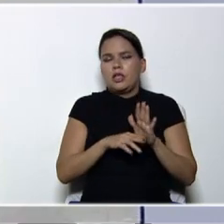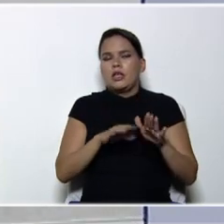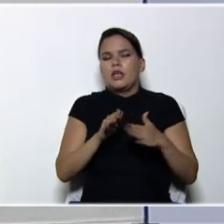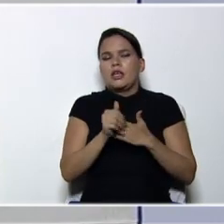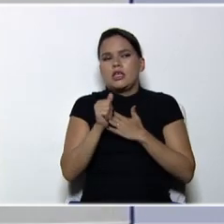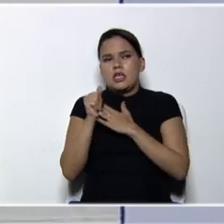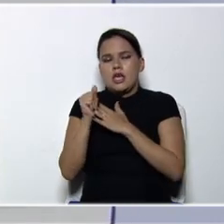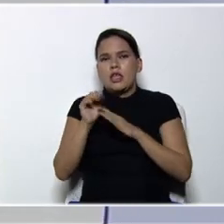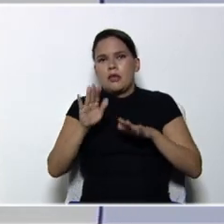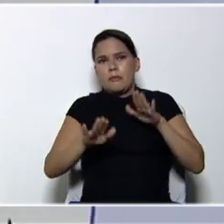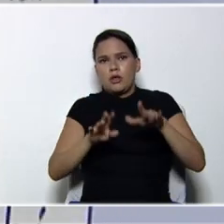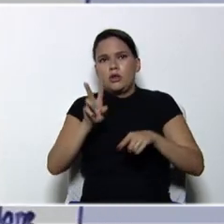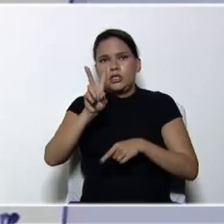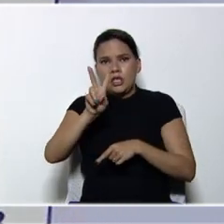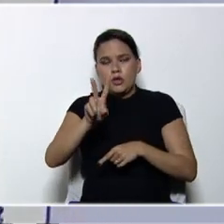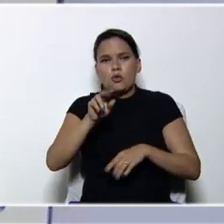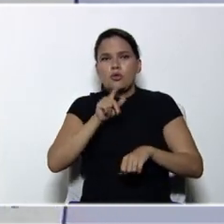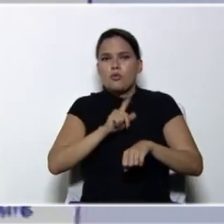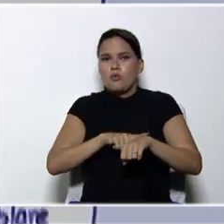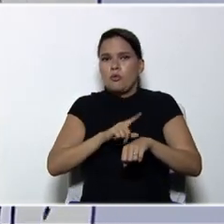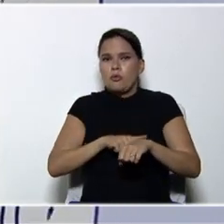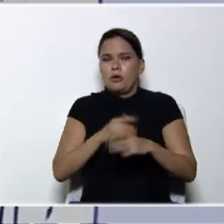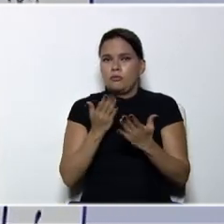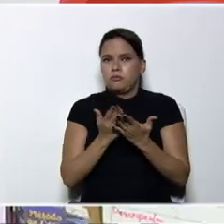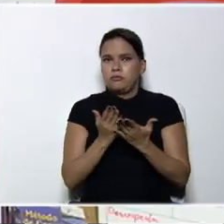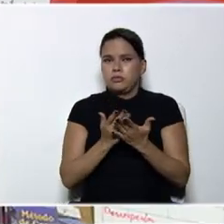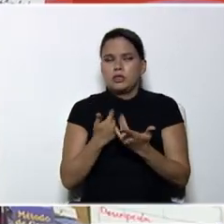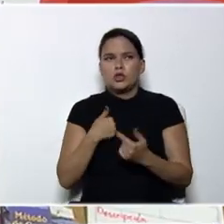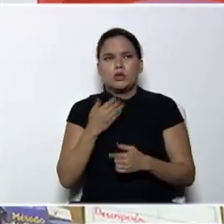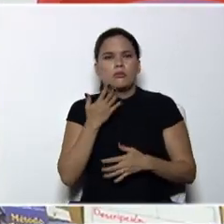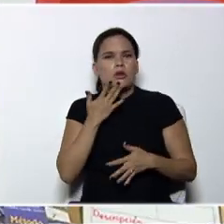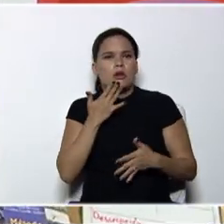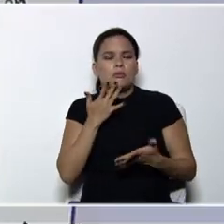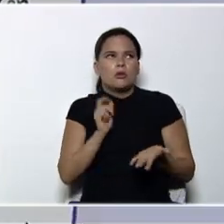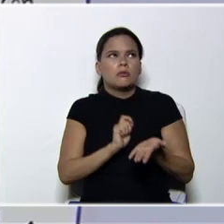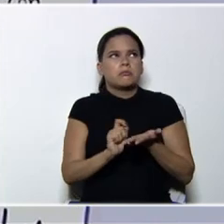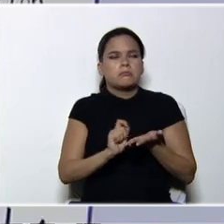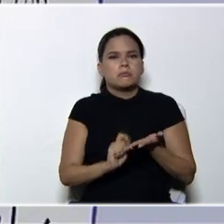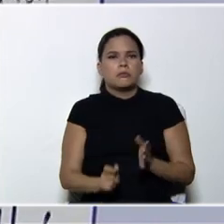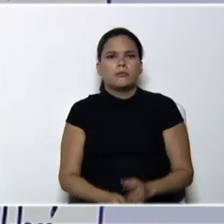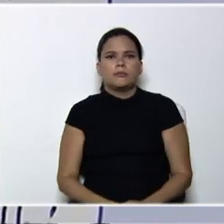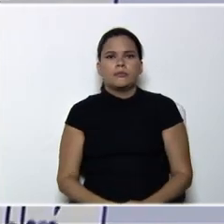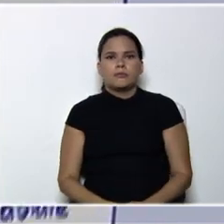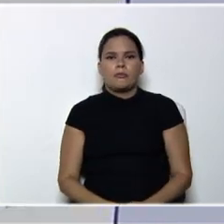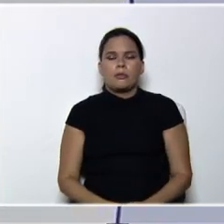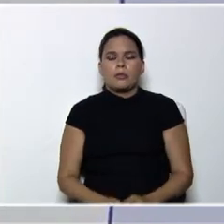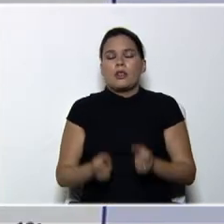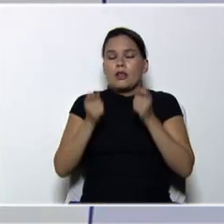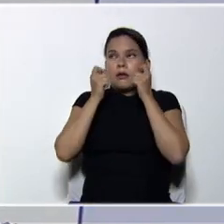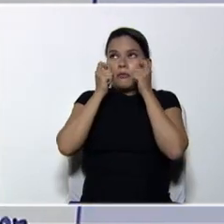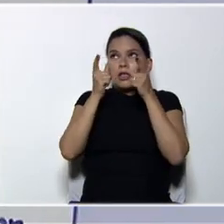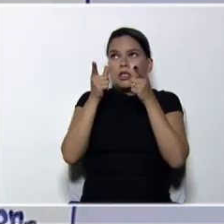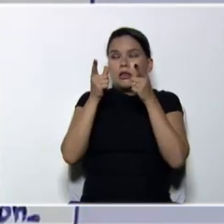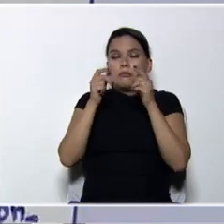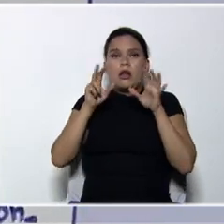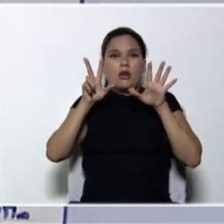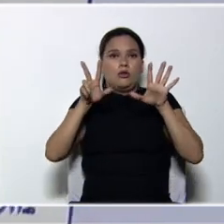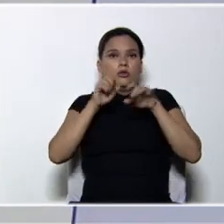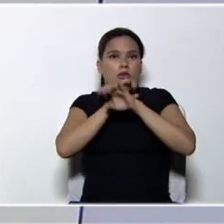durante el segundo momento pedagógico. Yo, por ejemplo, coloqué levantarme a las 8 de la